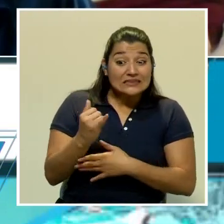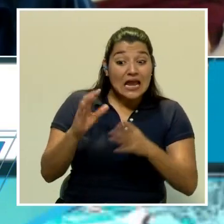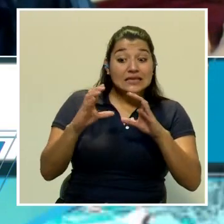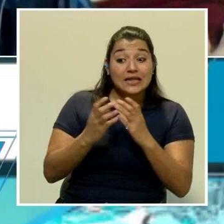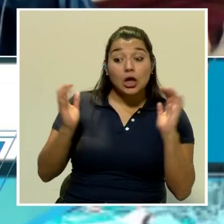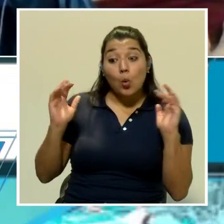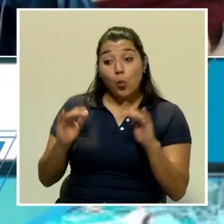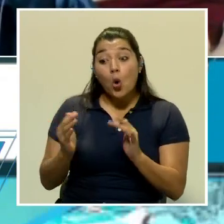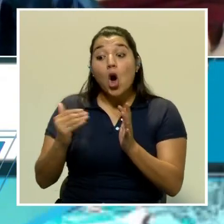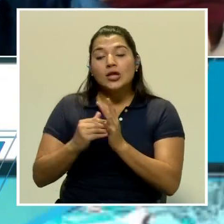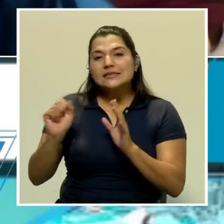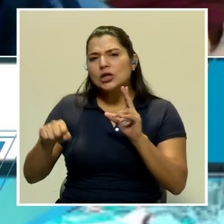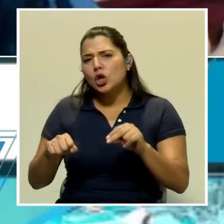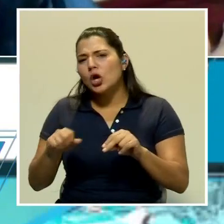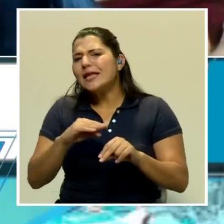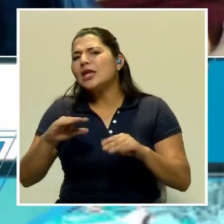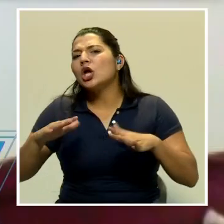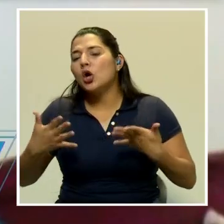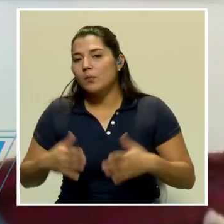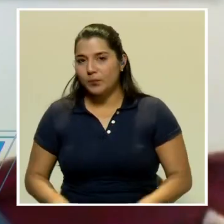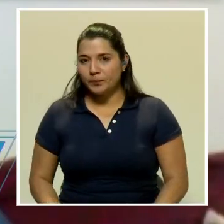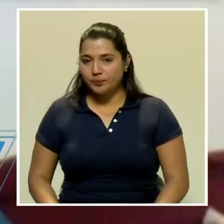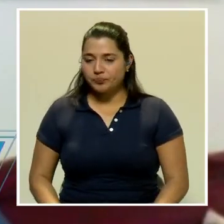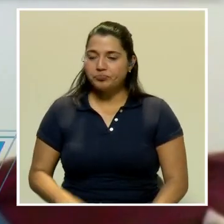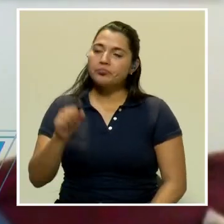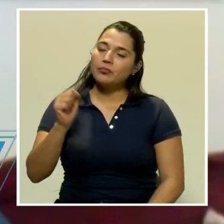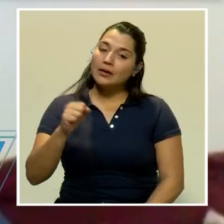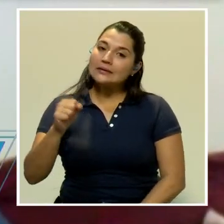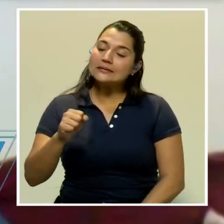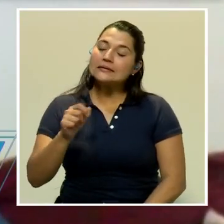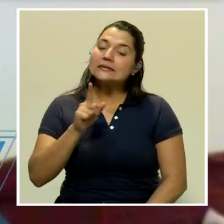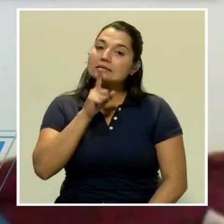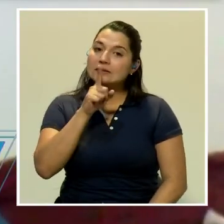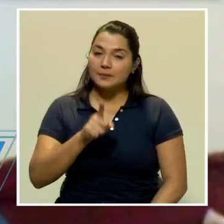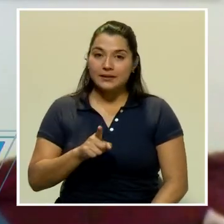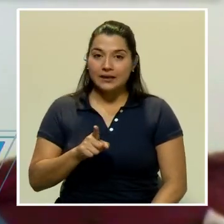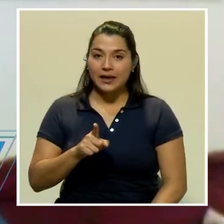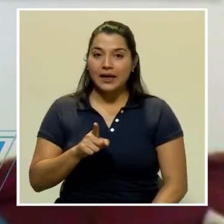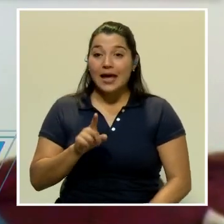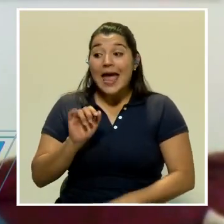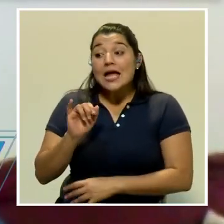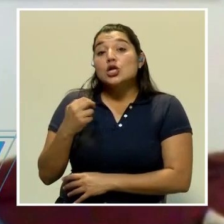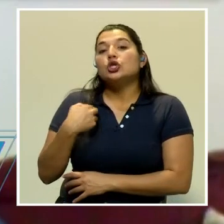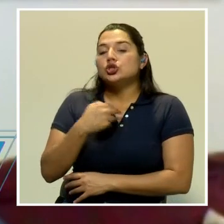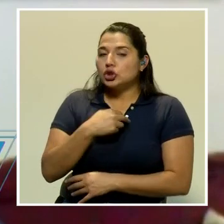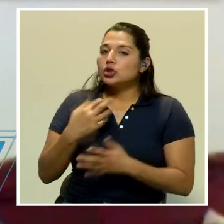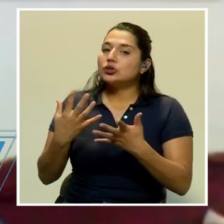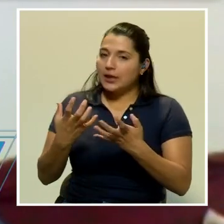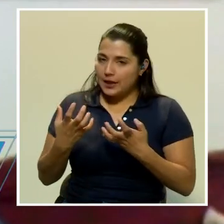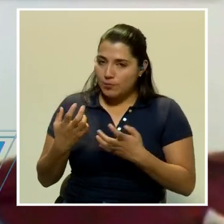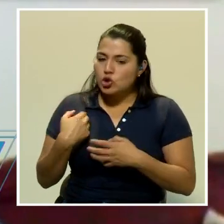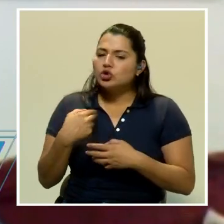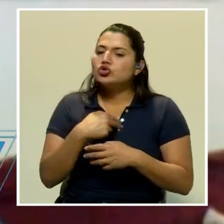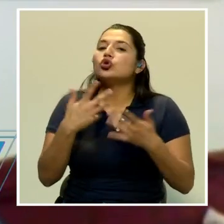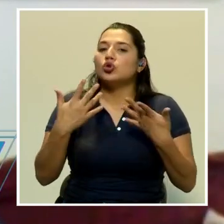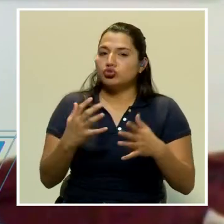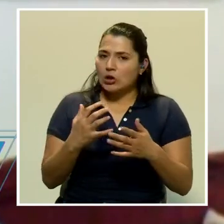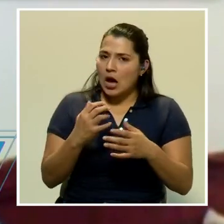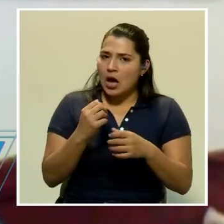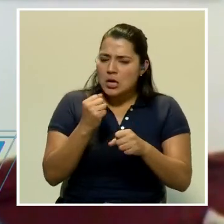manera. Sí, en realidad esa es nuestra intención. Nos estamos preparando para regresar